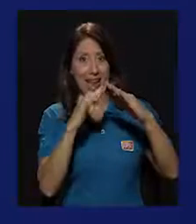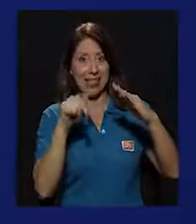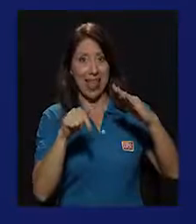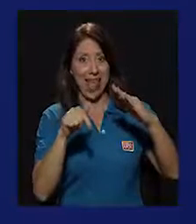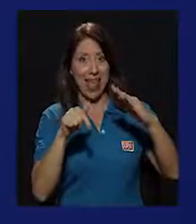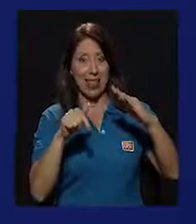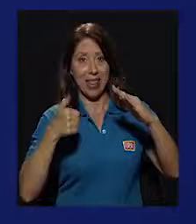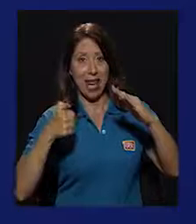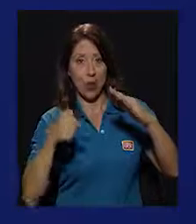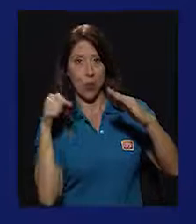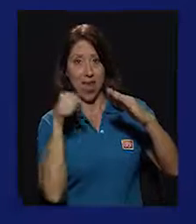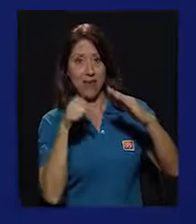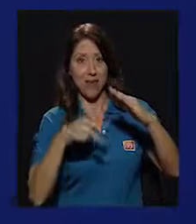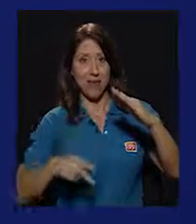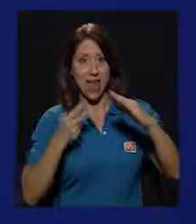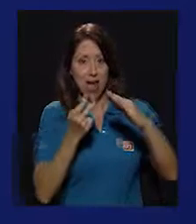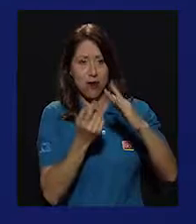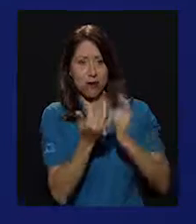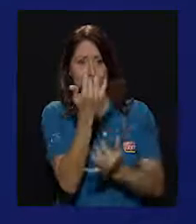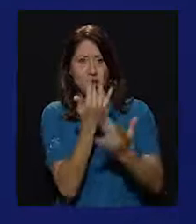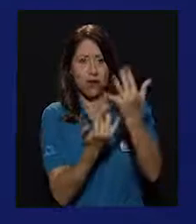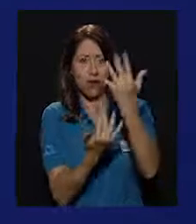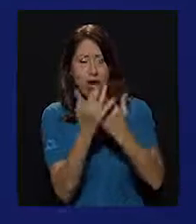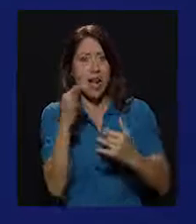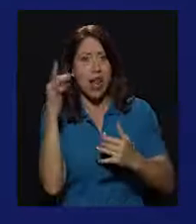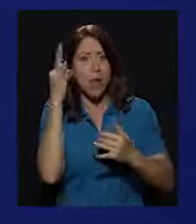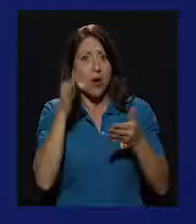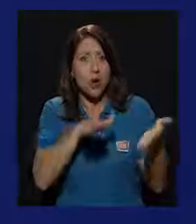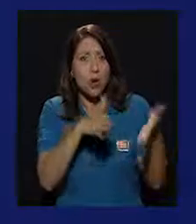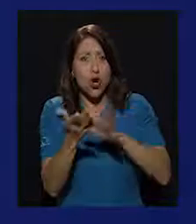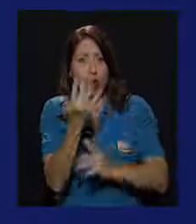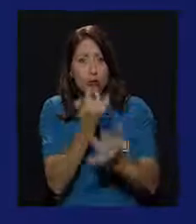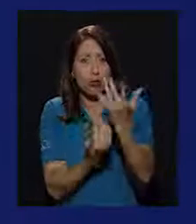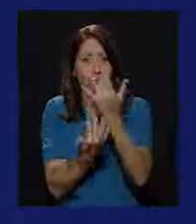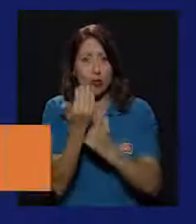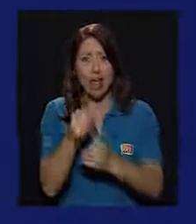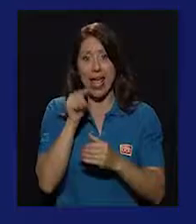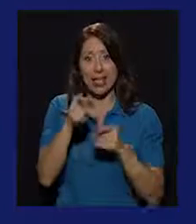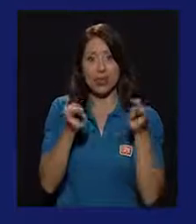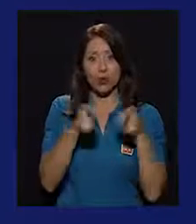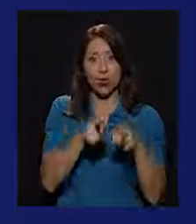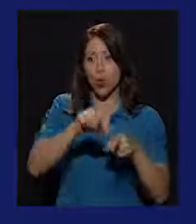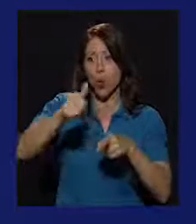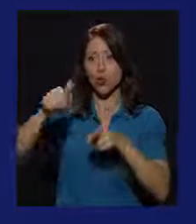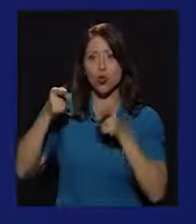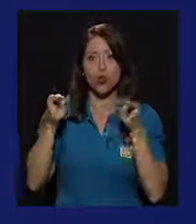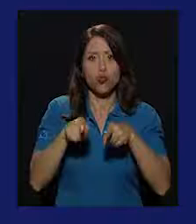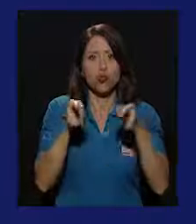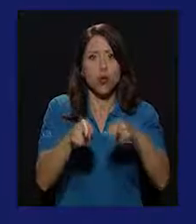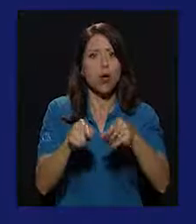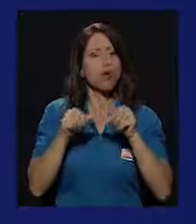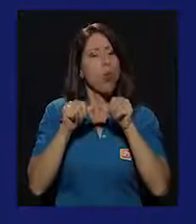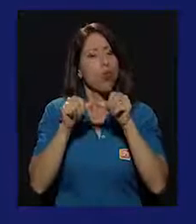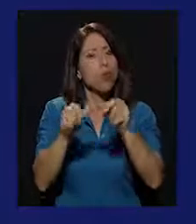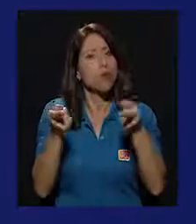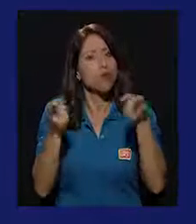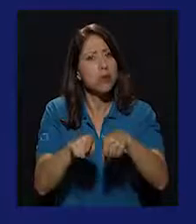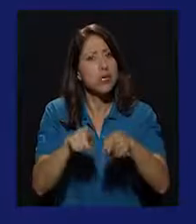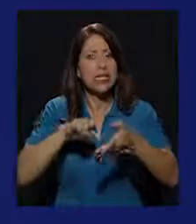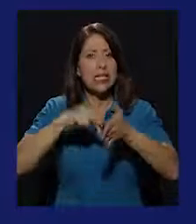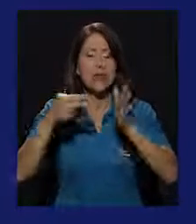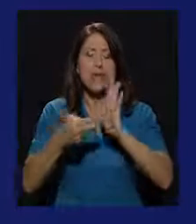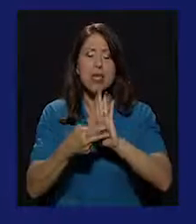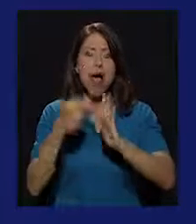donde vivía su pareja la mujer murió calcinada este y otros sucesos siguen siendo comunes y